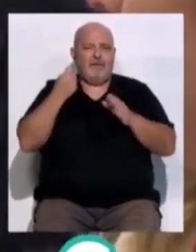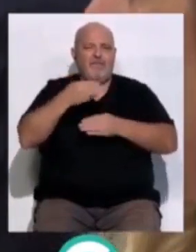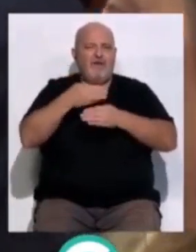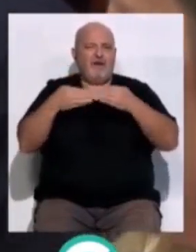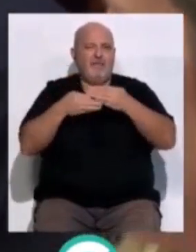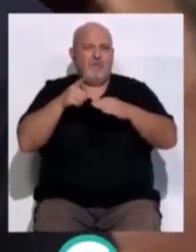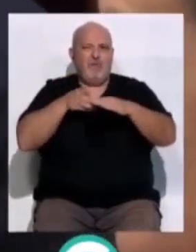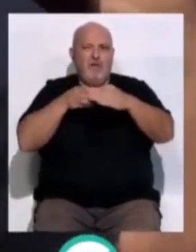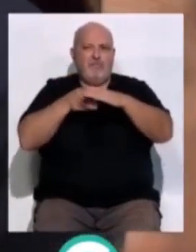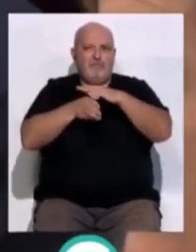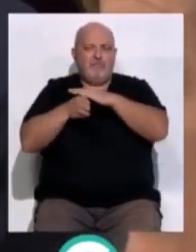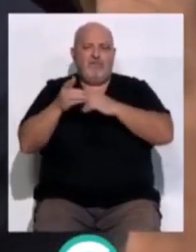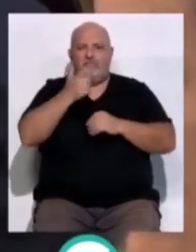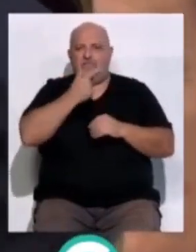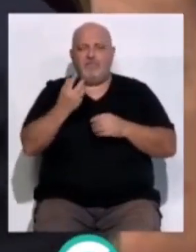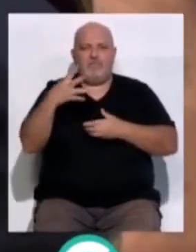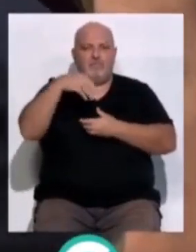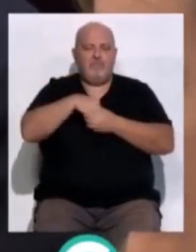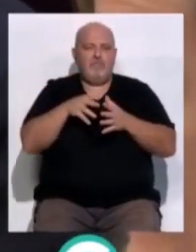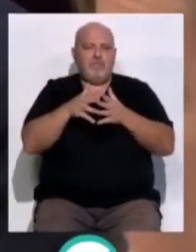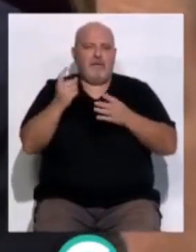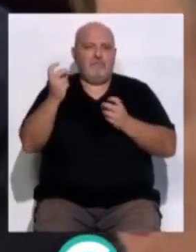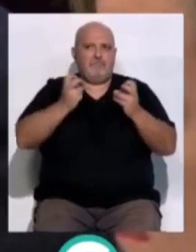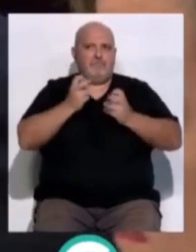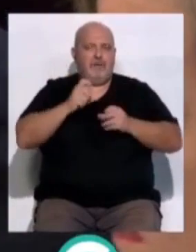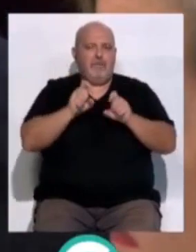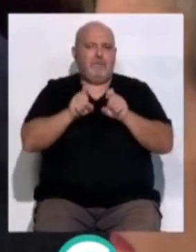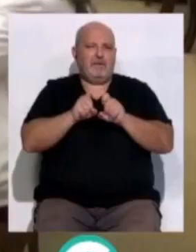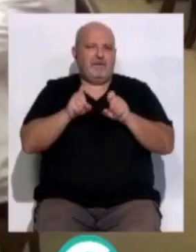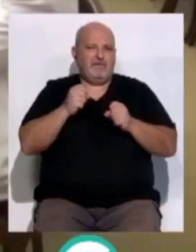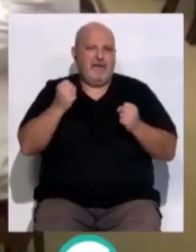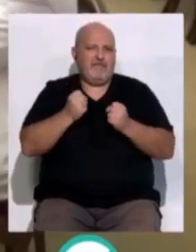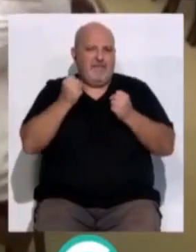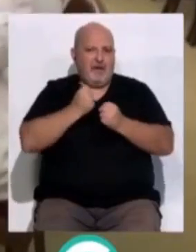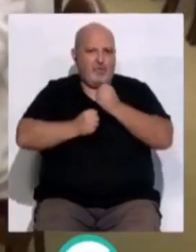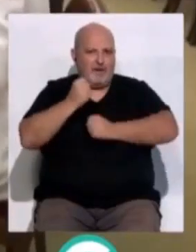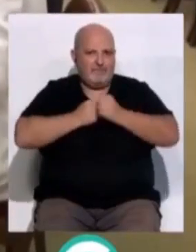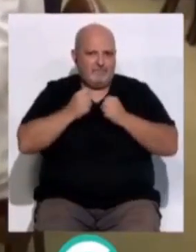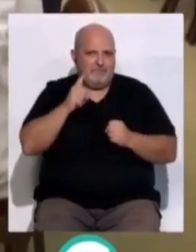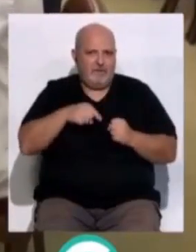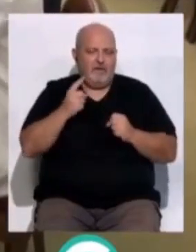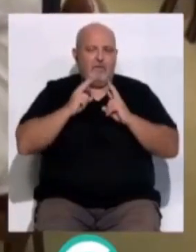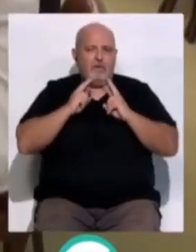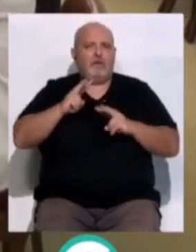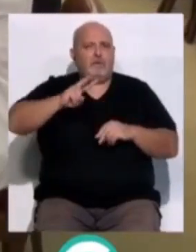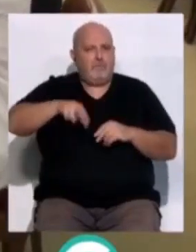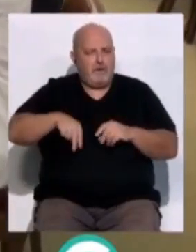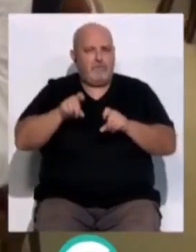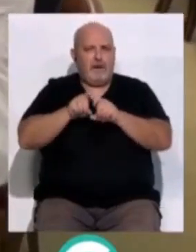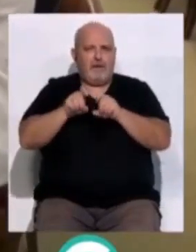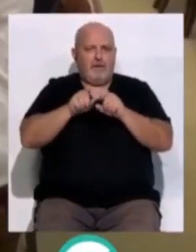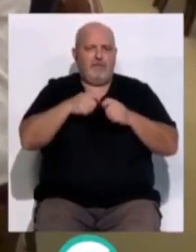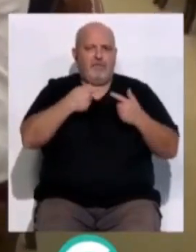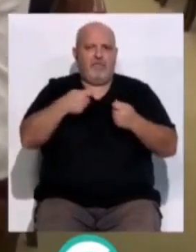barreras administrativas y facilitar la implantación de empresas y la generación de actividad económica, también con bonificaciones para las